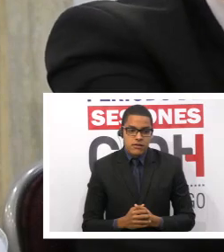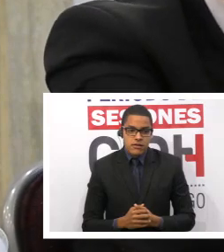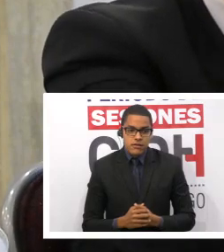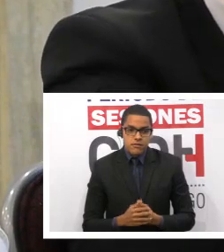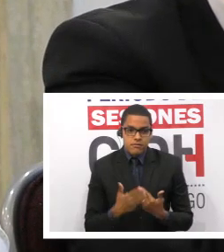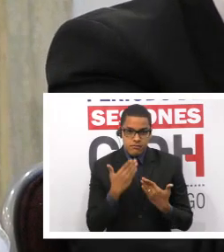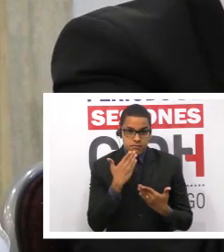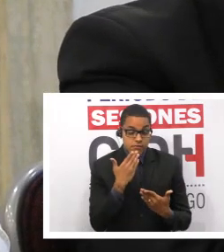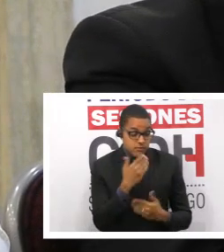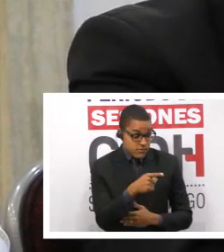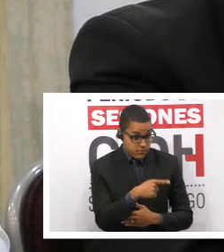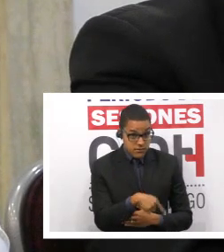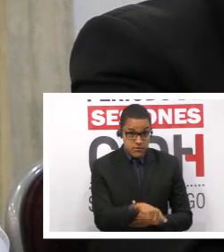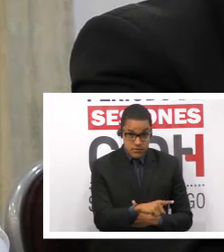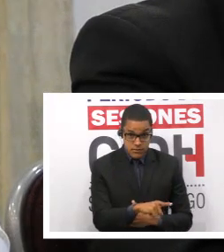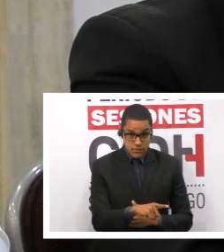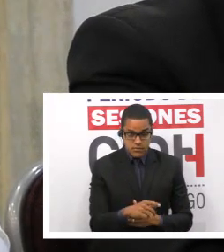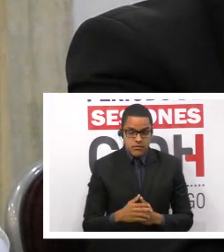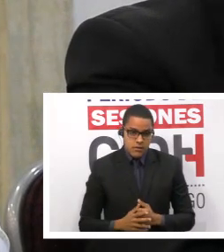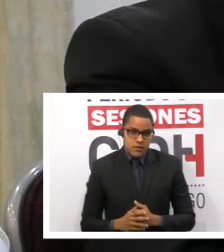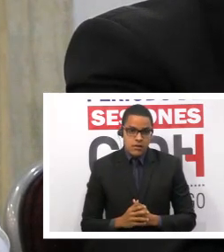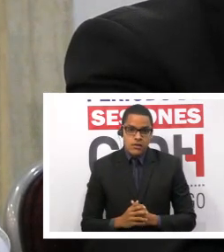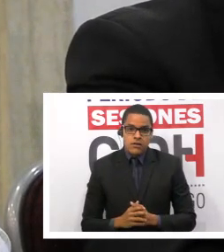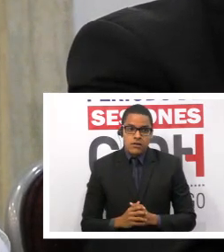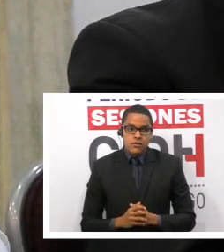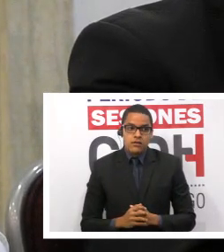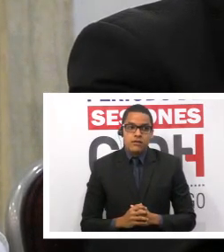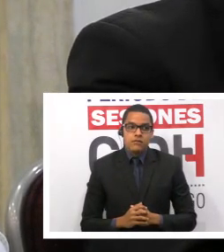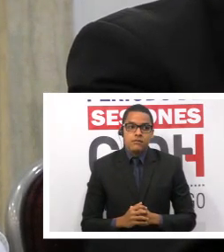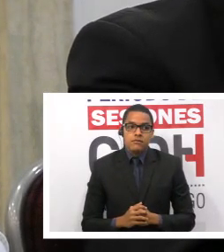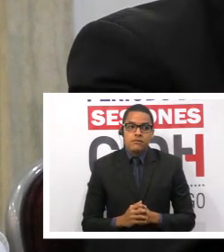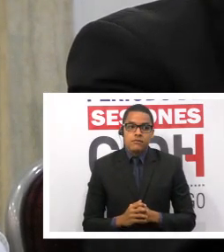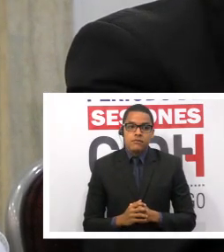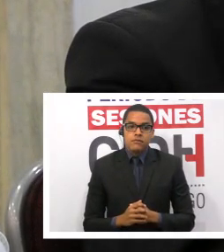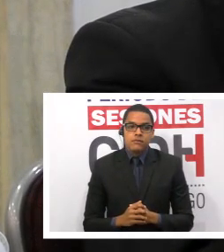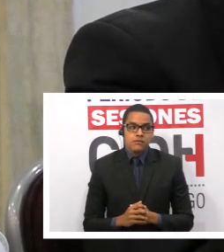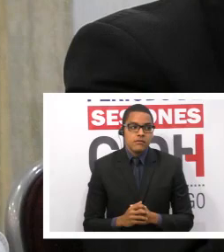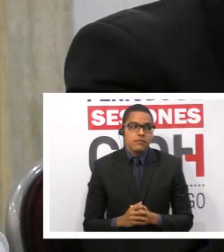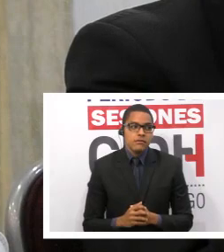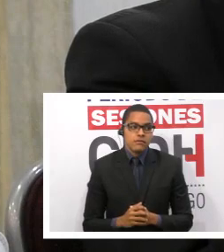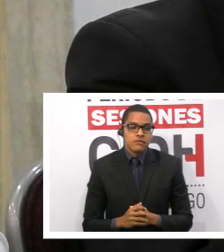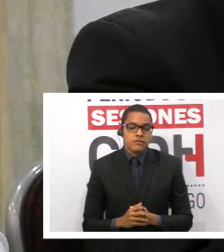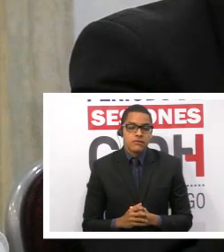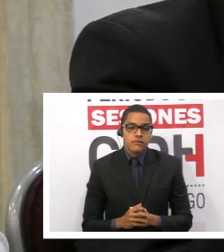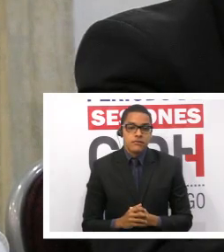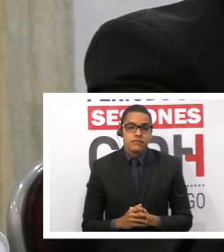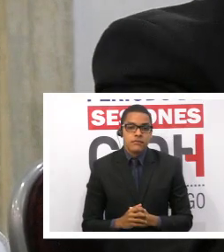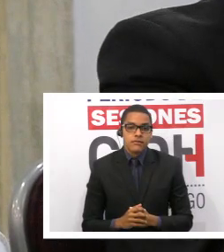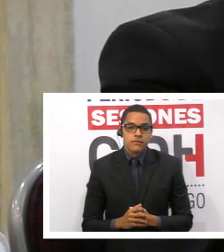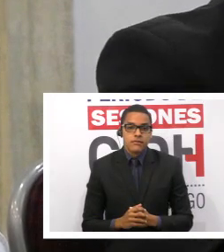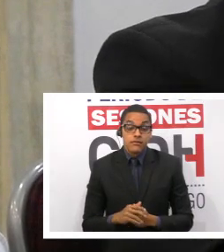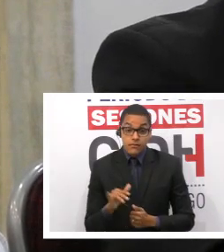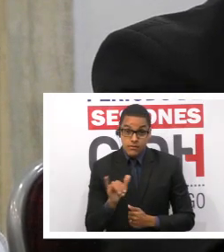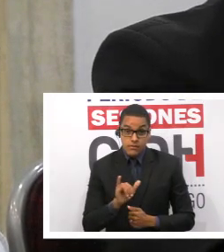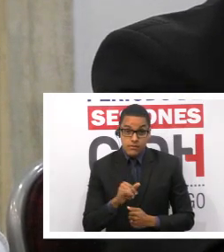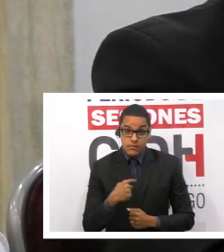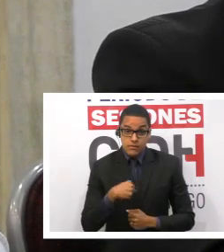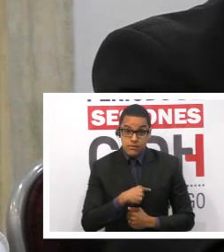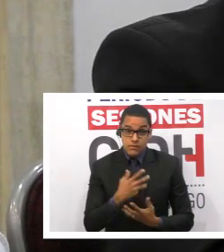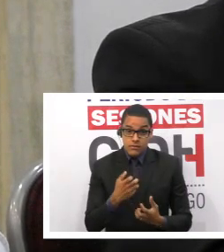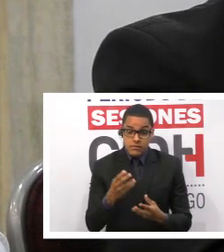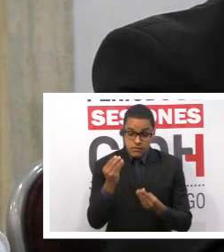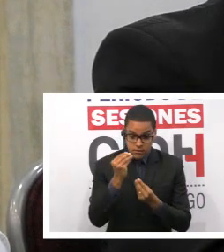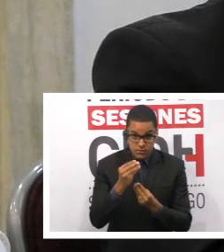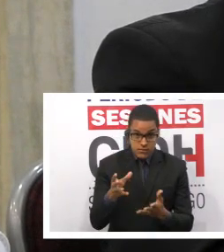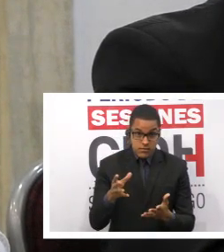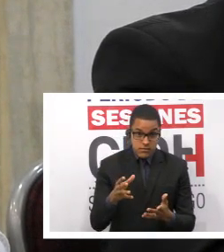electores y desde aquel instante después son cinco contribuir conservatorios tanto con empresas que están en